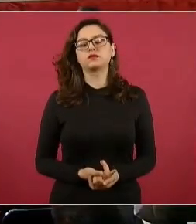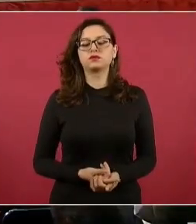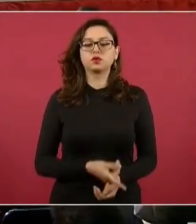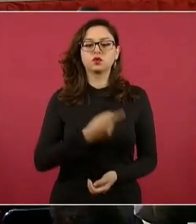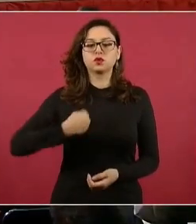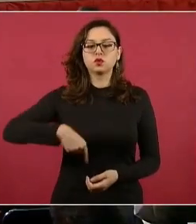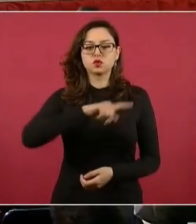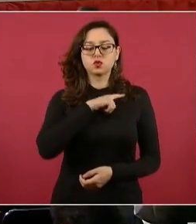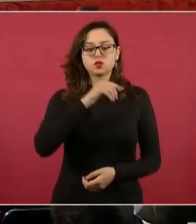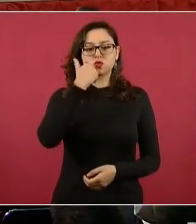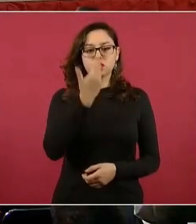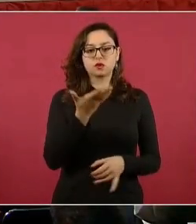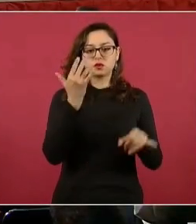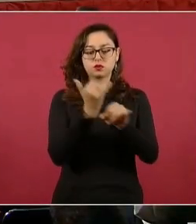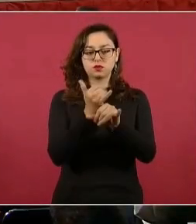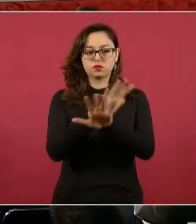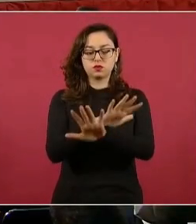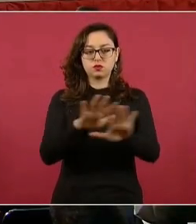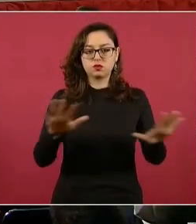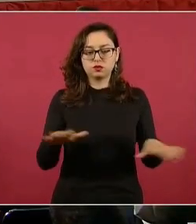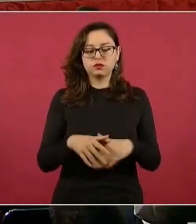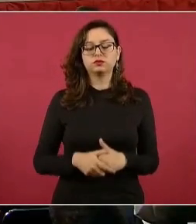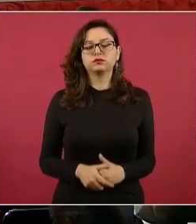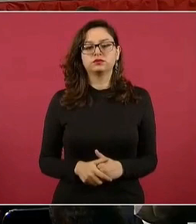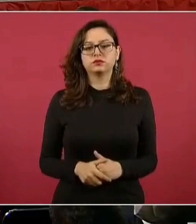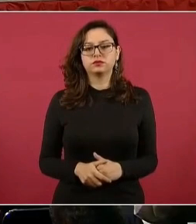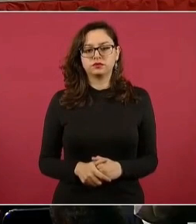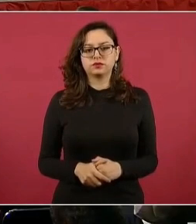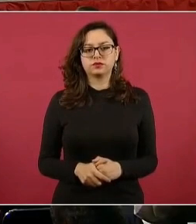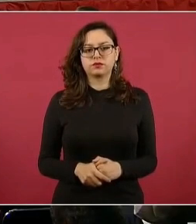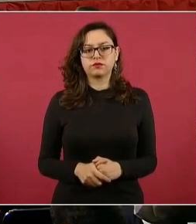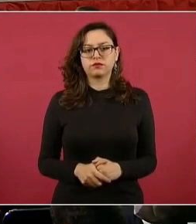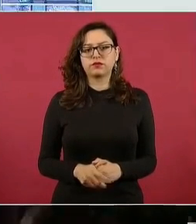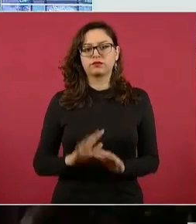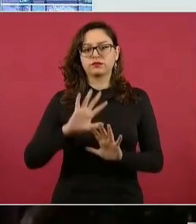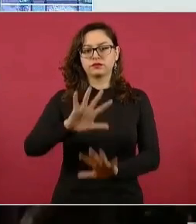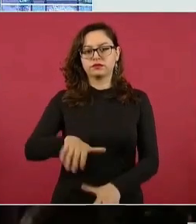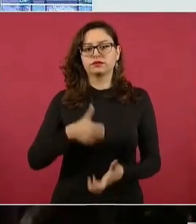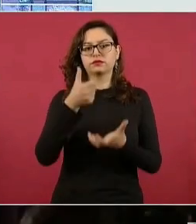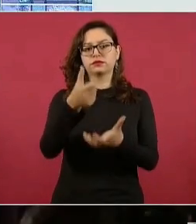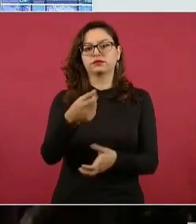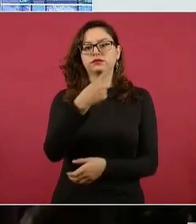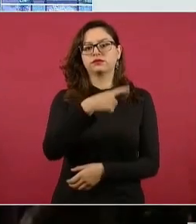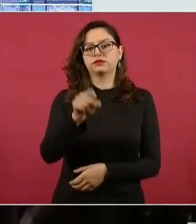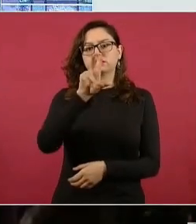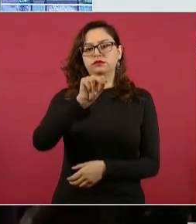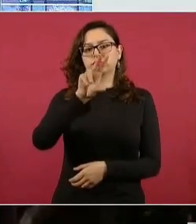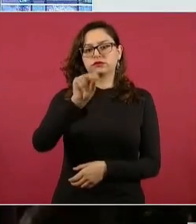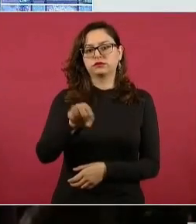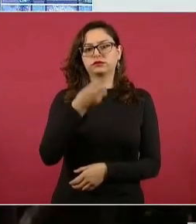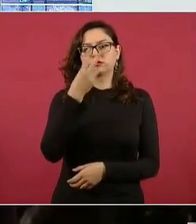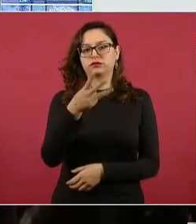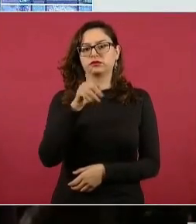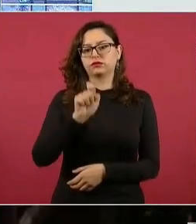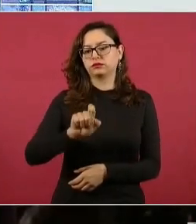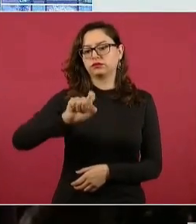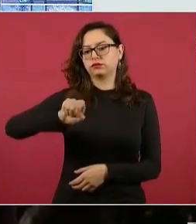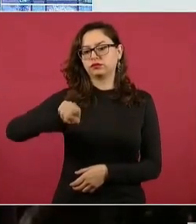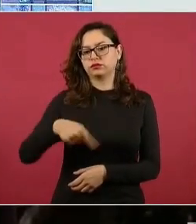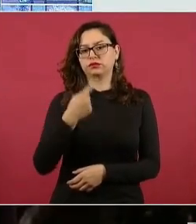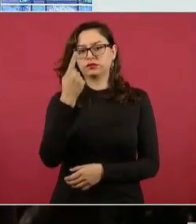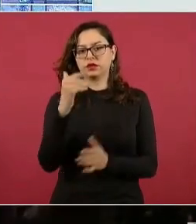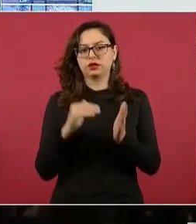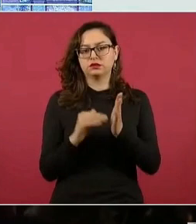este pues se ha hecho se va a hacer una inversión de 183 punto 20.21